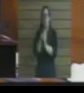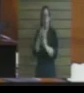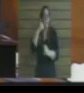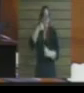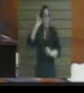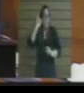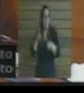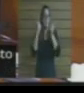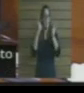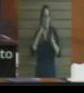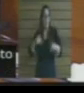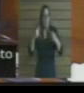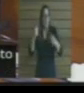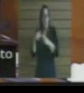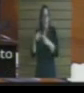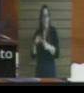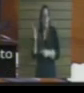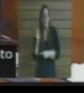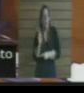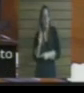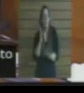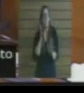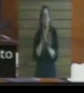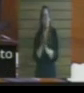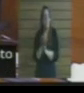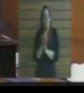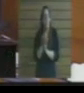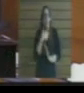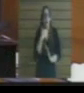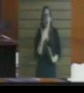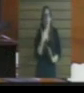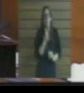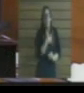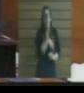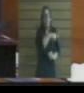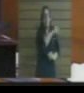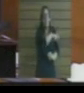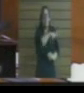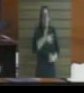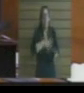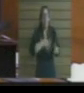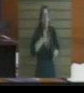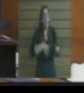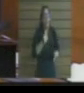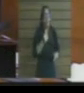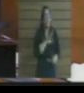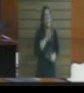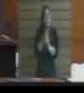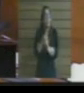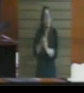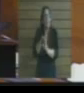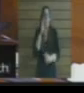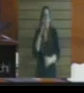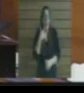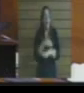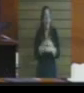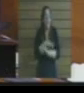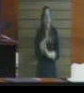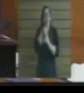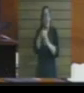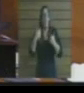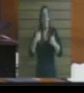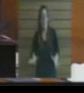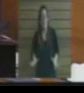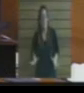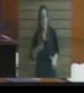las consecuencias de todo lo que se va a decir, sino que detrás hay muchos ciudadanos que están invirtiendo porque el gobierno está dentro, porque el